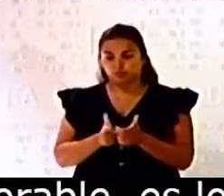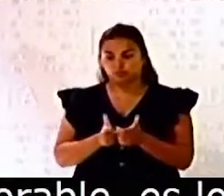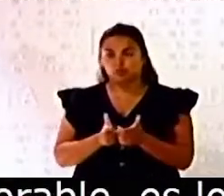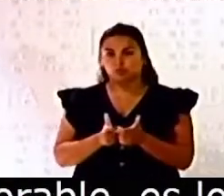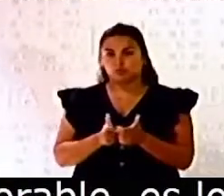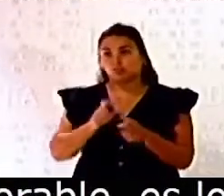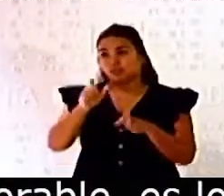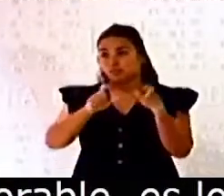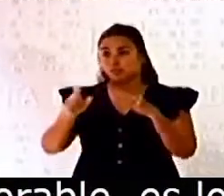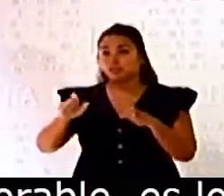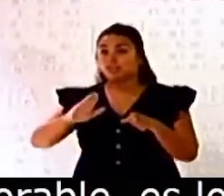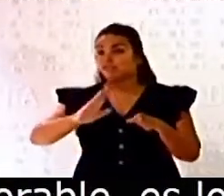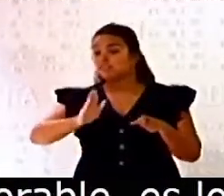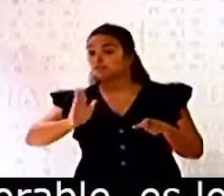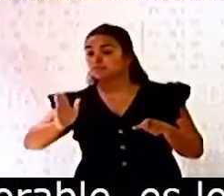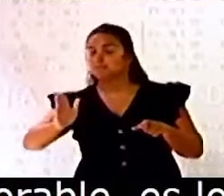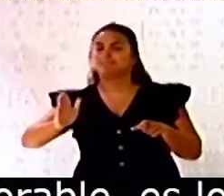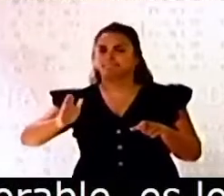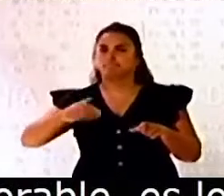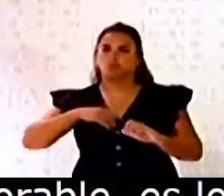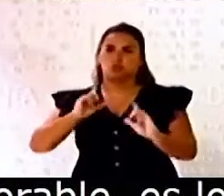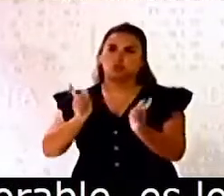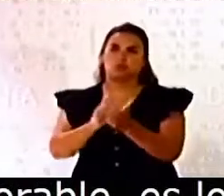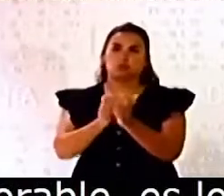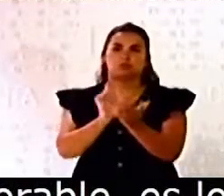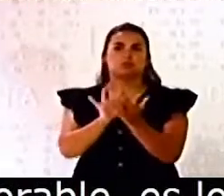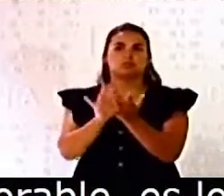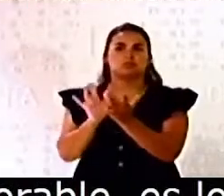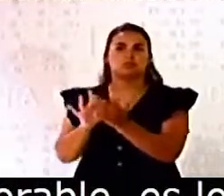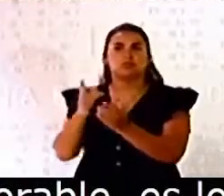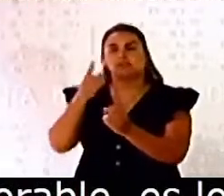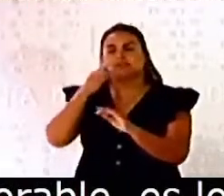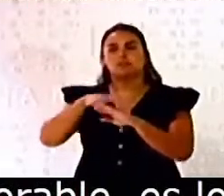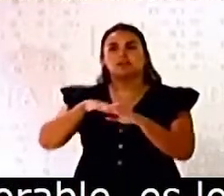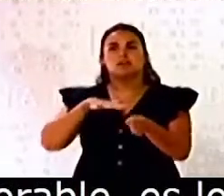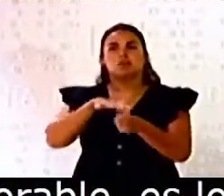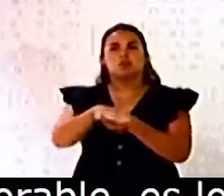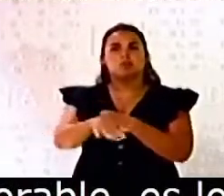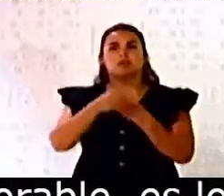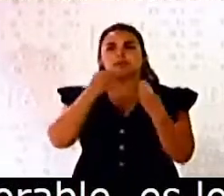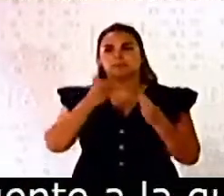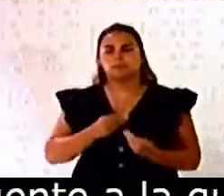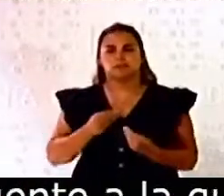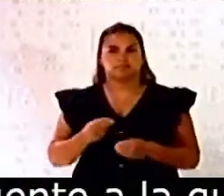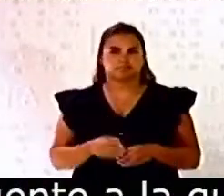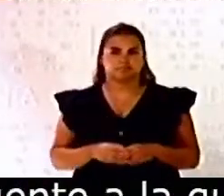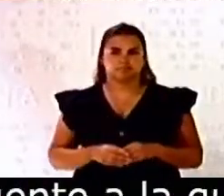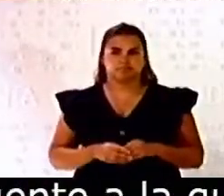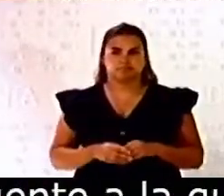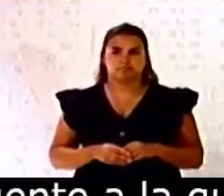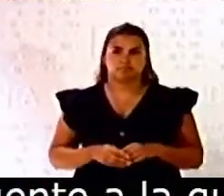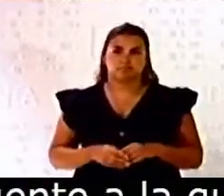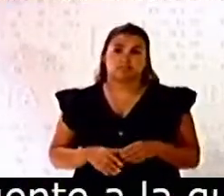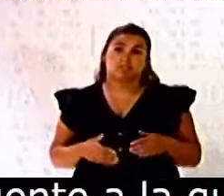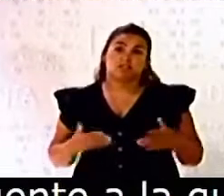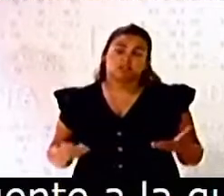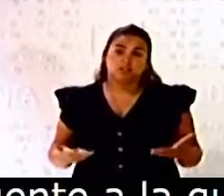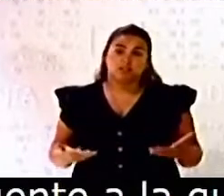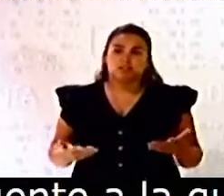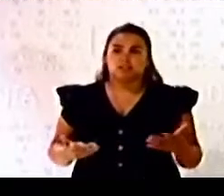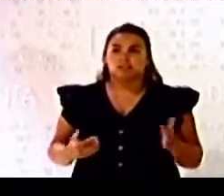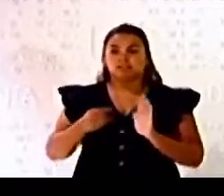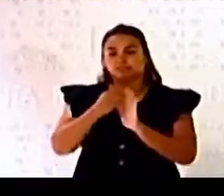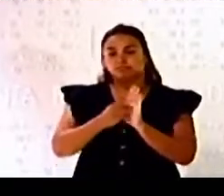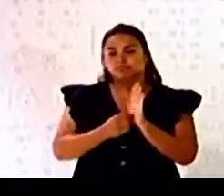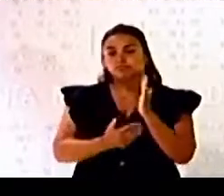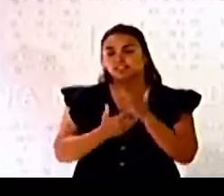a la que afectan nuestras políticas y nuestras medidas que tienen que dar respuesta a las situaciones de dificultad. Entonces, ¿qué hay en el orden del día